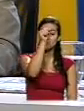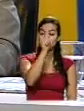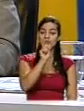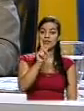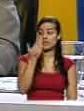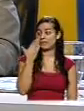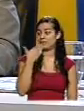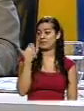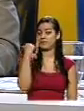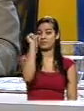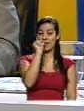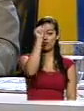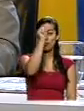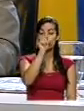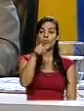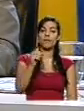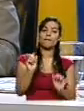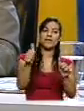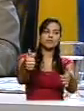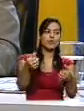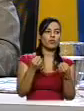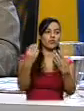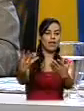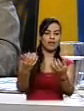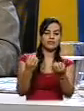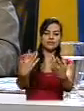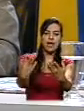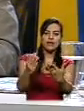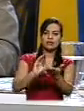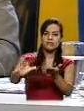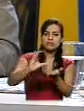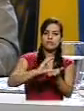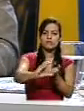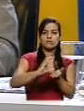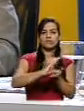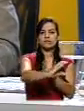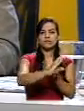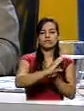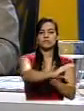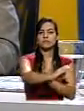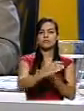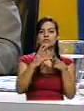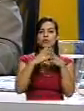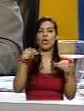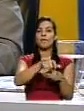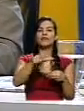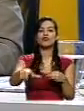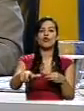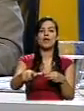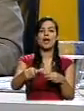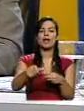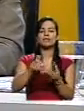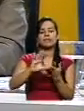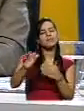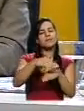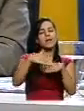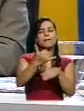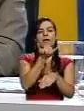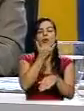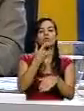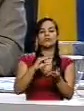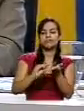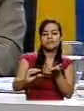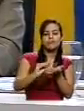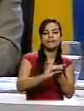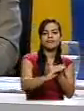comenzó una entrega de recursos a los económicos, a los refugiados. El sábado le tocó a